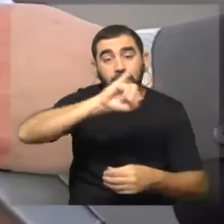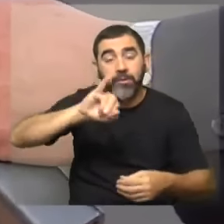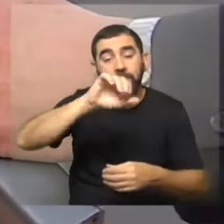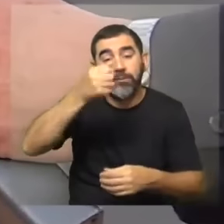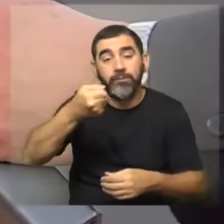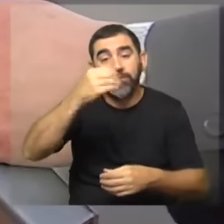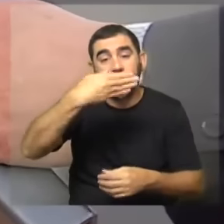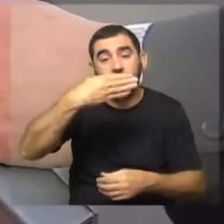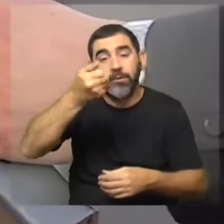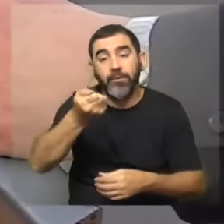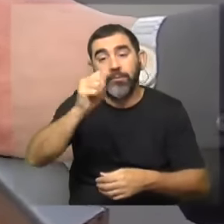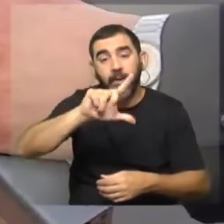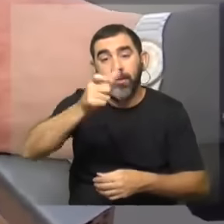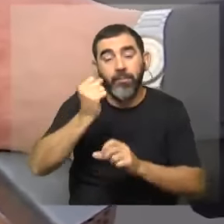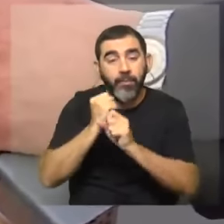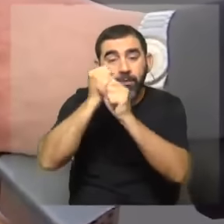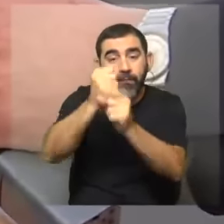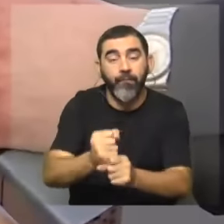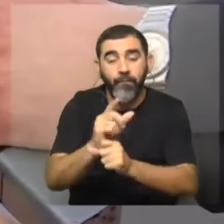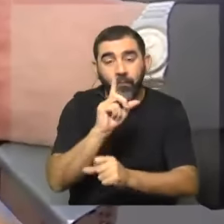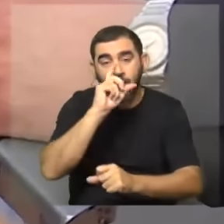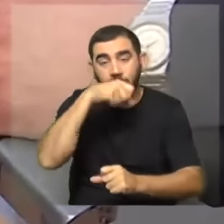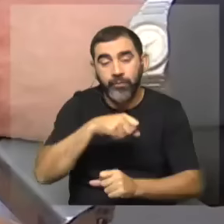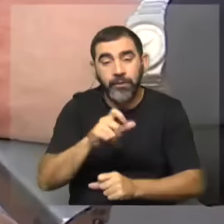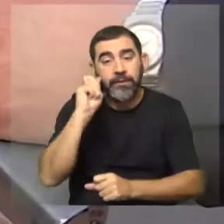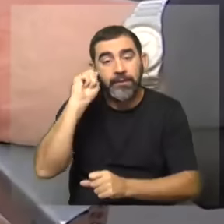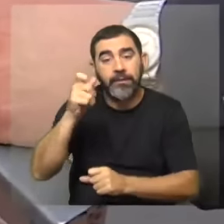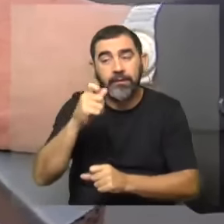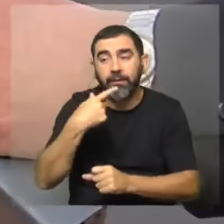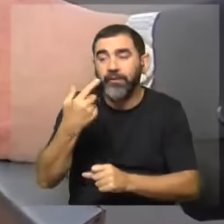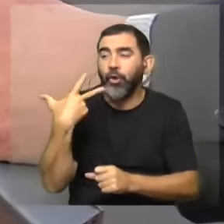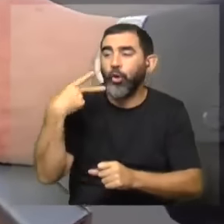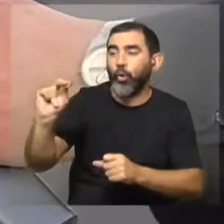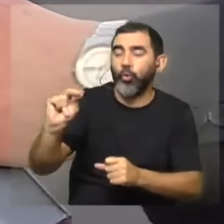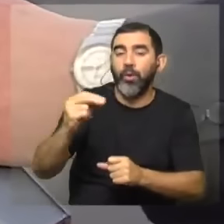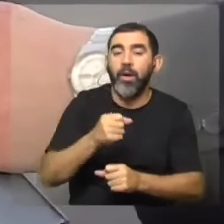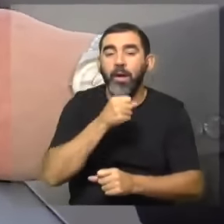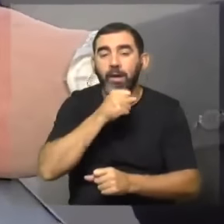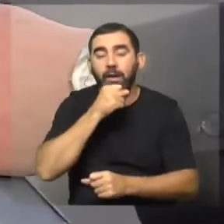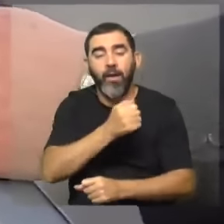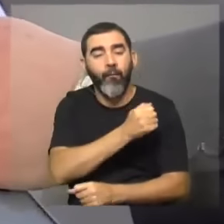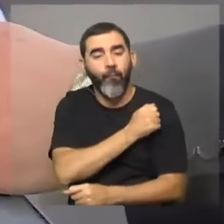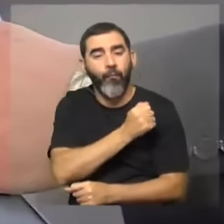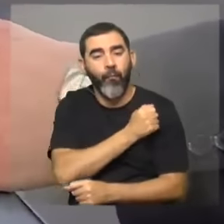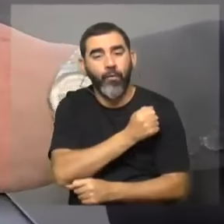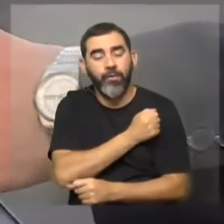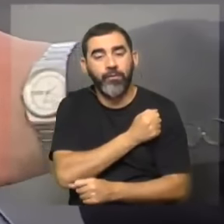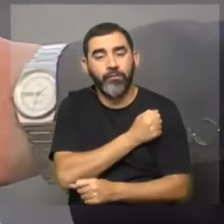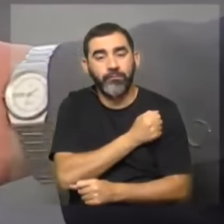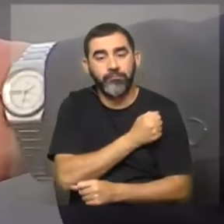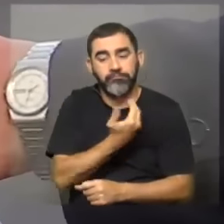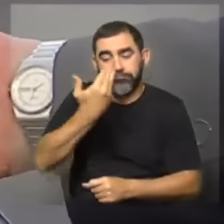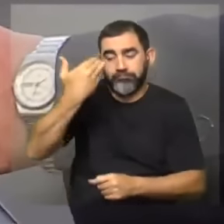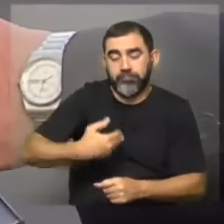Zavala Para fundar Montevideo quién le va a negar al abuelo de artigas